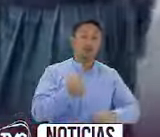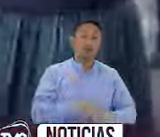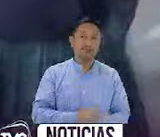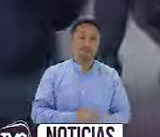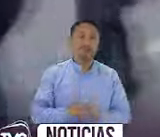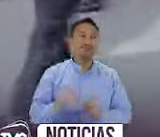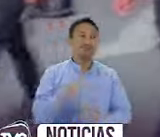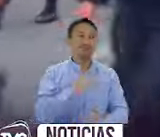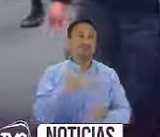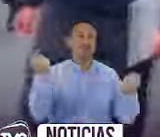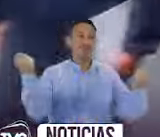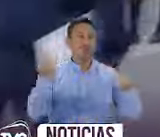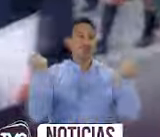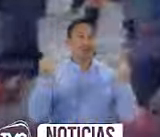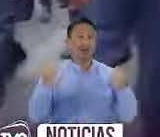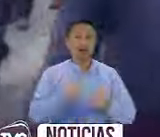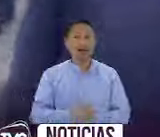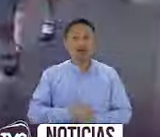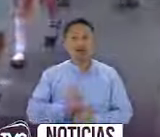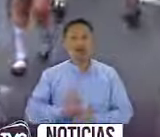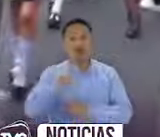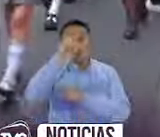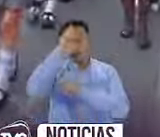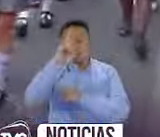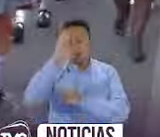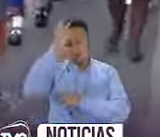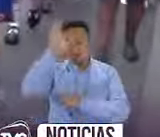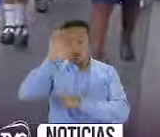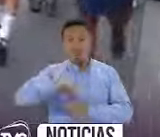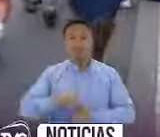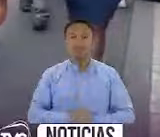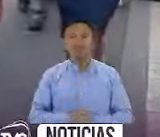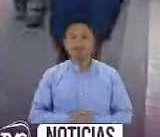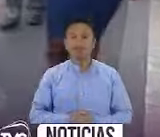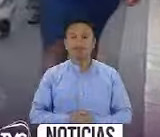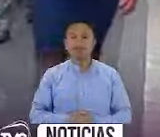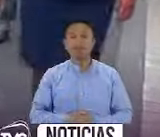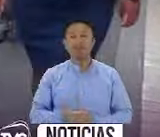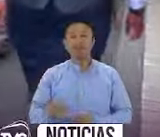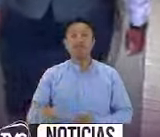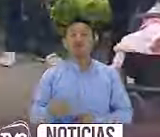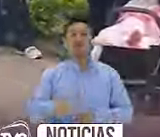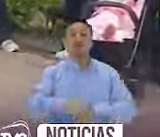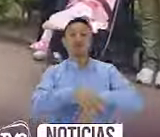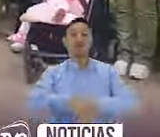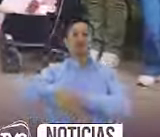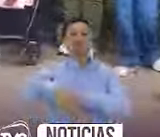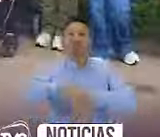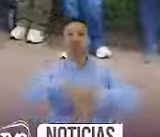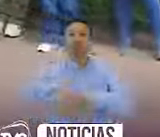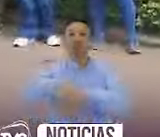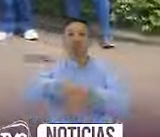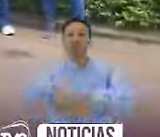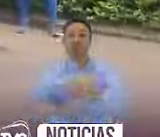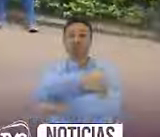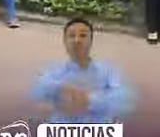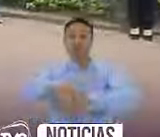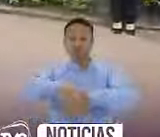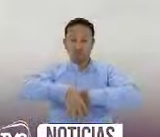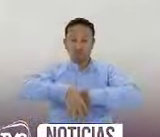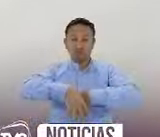celebración que honra su legado cultural e histórico. El tradicional pregón de fiesta recorrió las principales calles con la